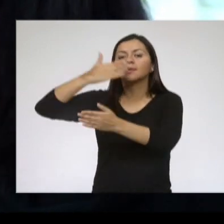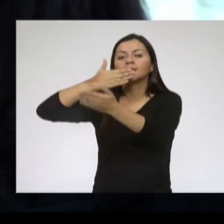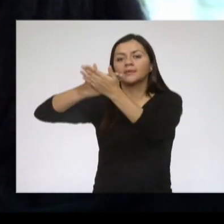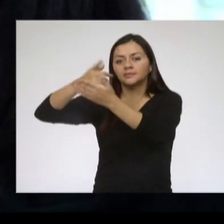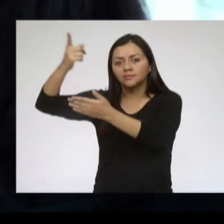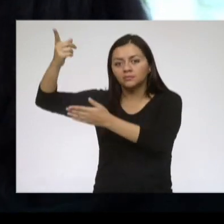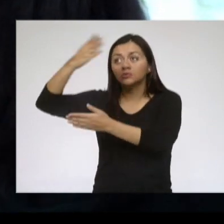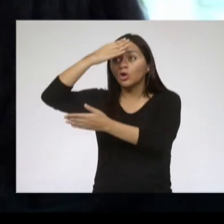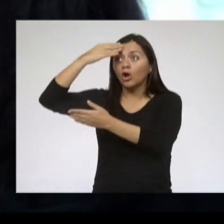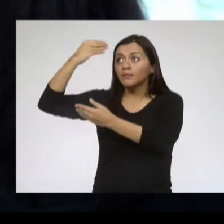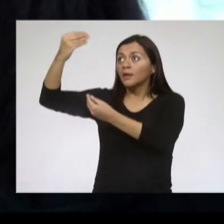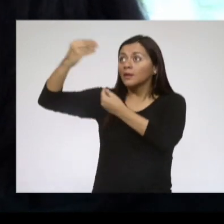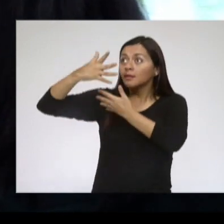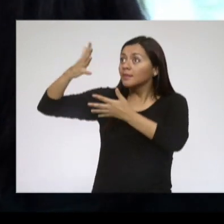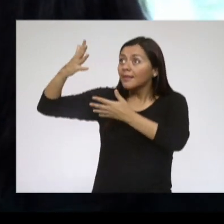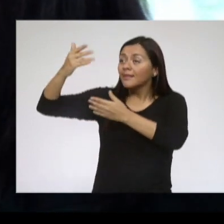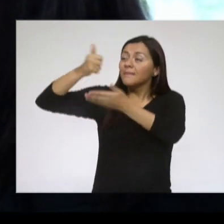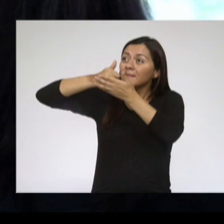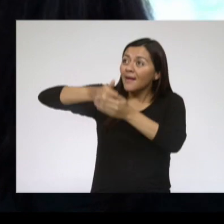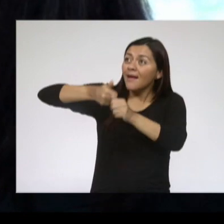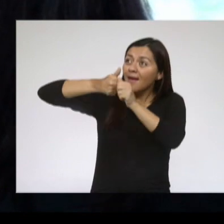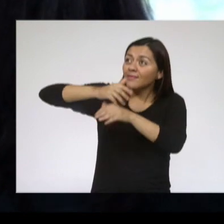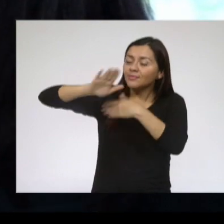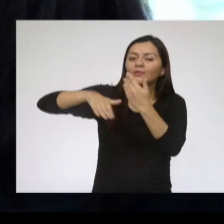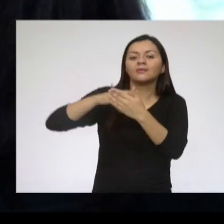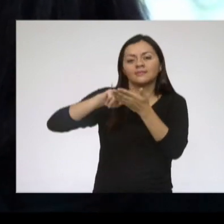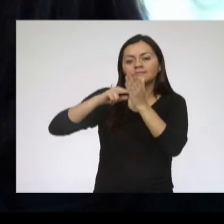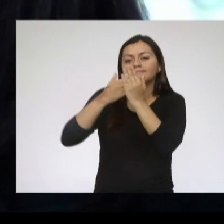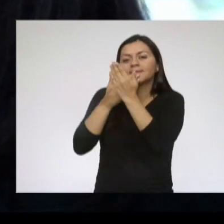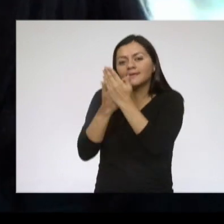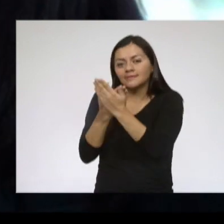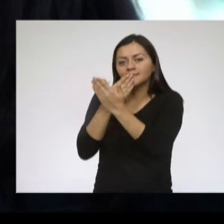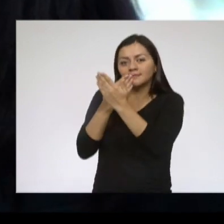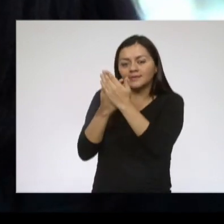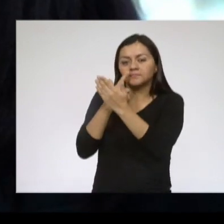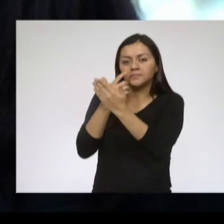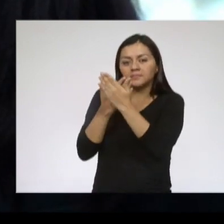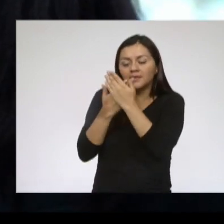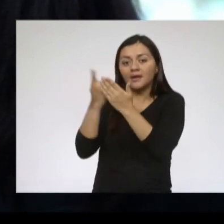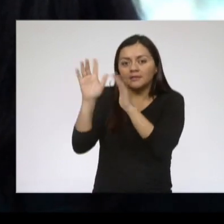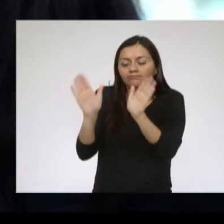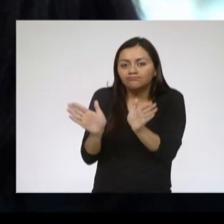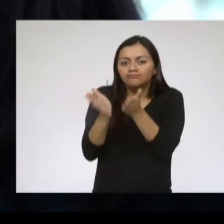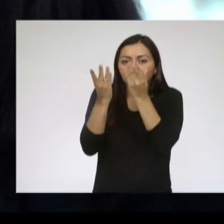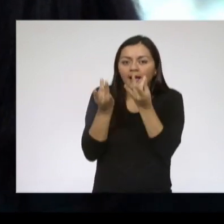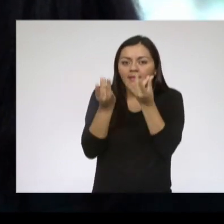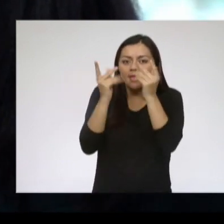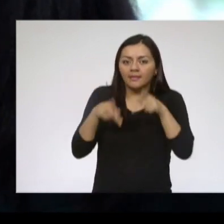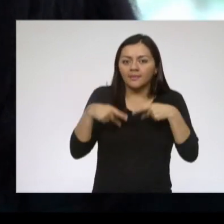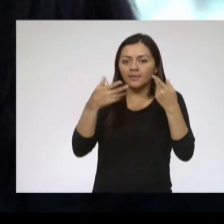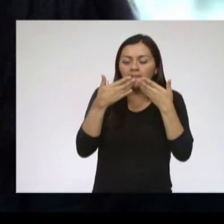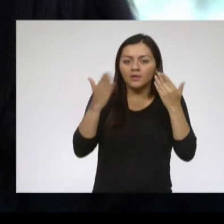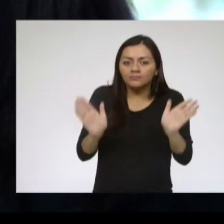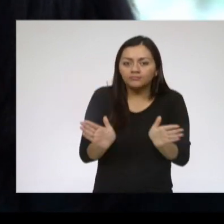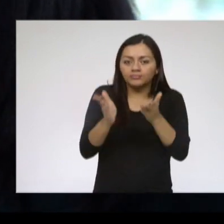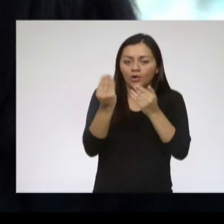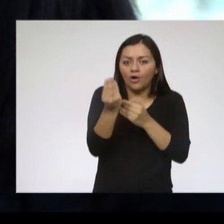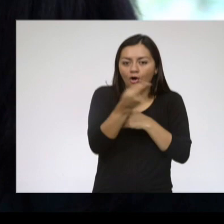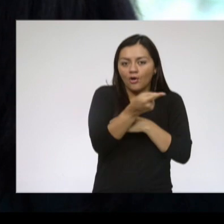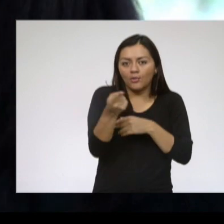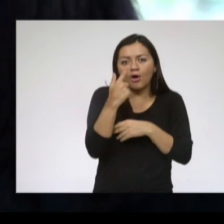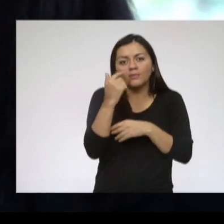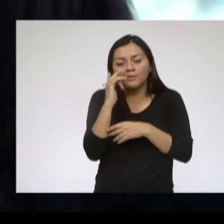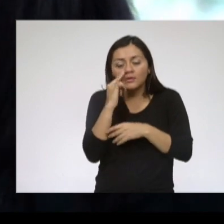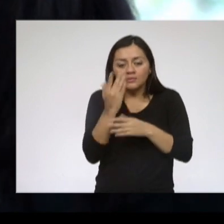han olvidado de ellos y que han estado pendientes y que de alguna manera han ayudado a que la calidad de vida del muchacho o del